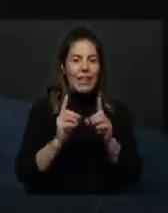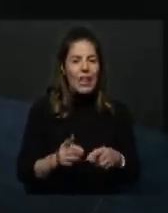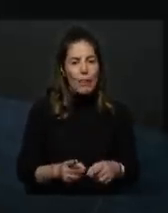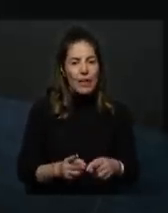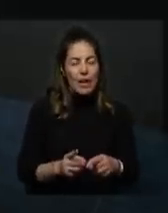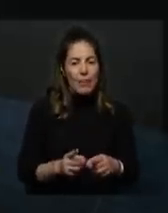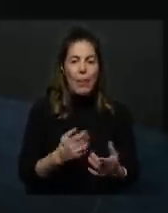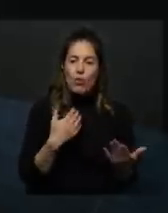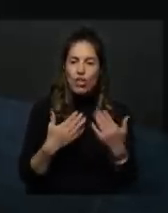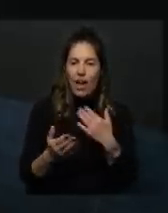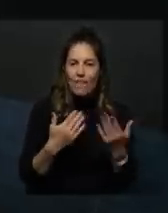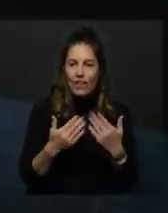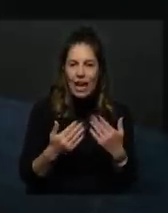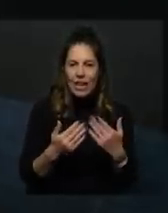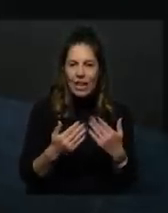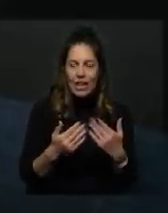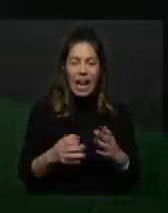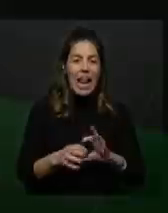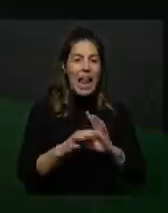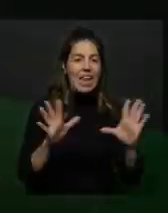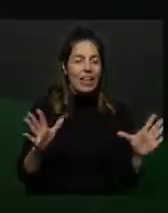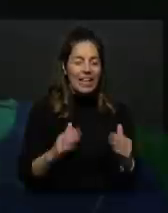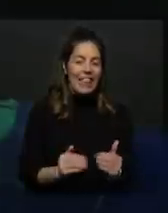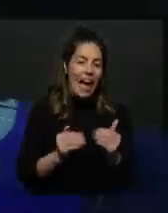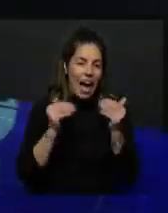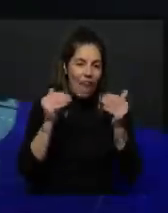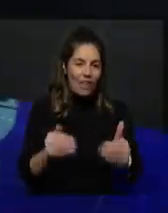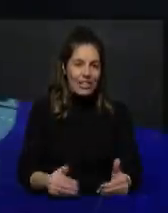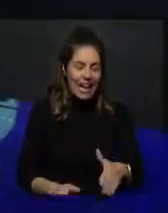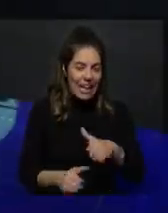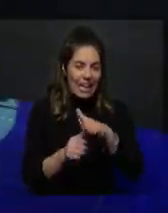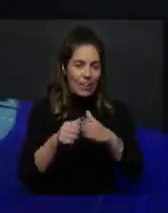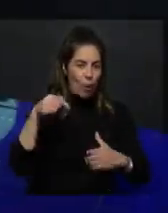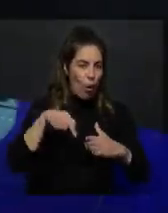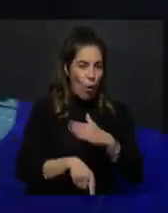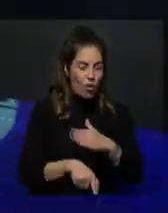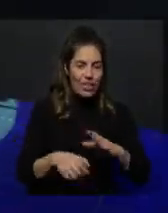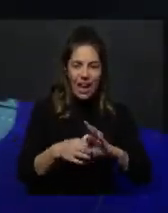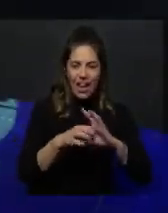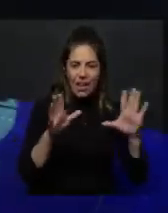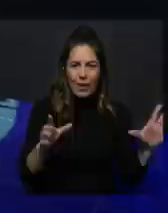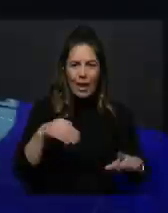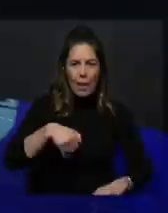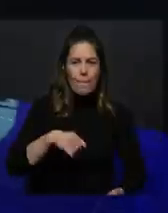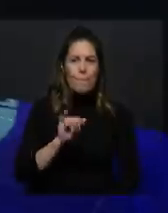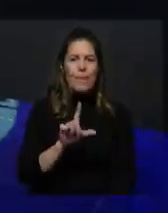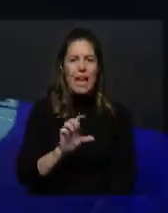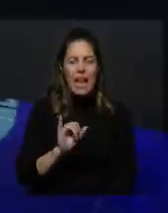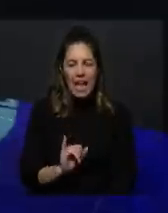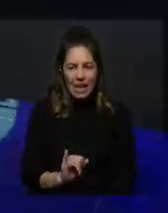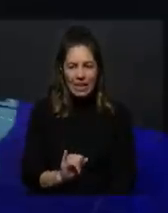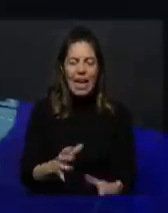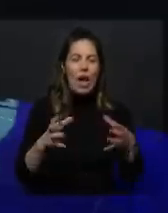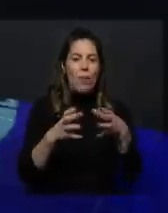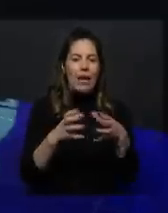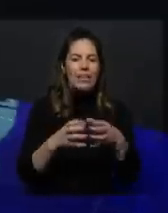charco también porque la libertad avanza liderado por el Ultra liberal Javier Miley se convirtió en el partido